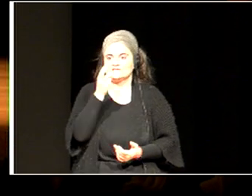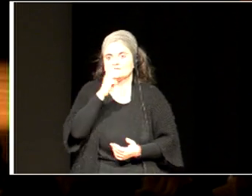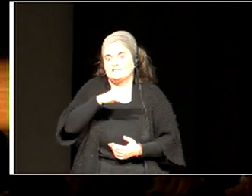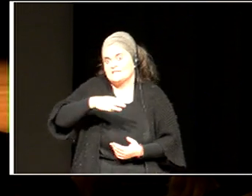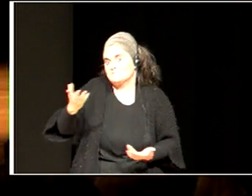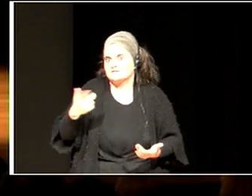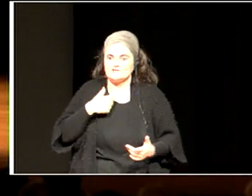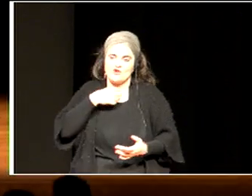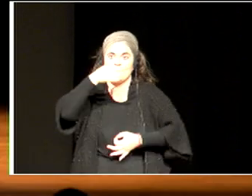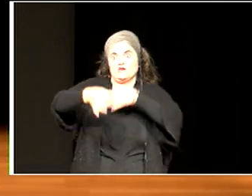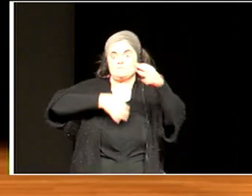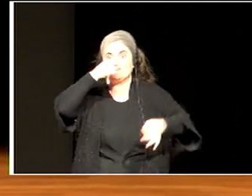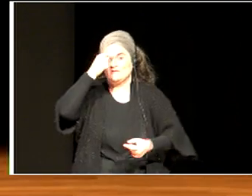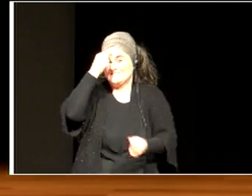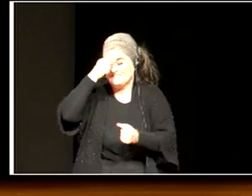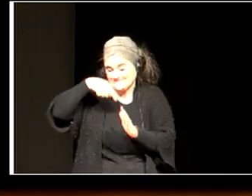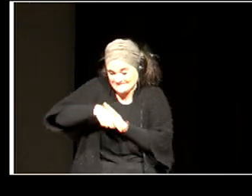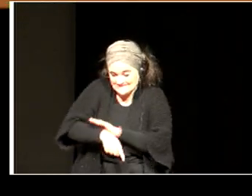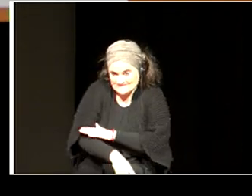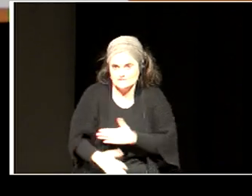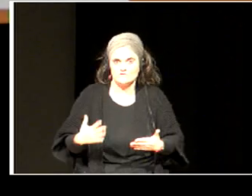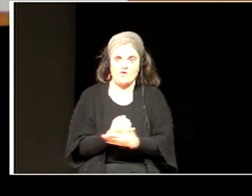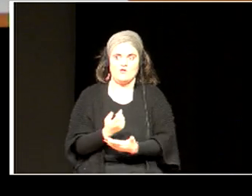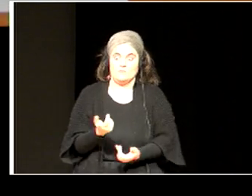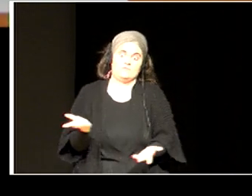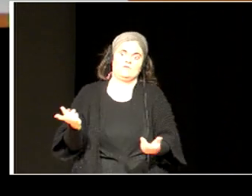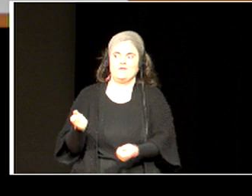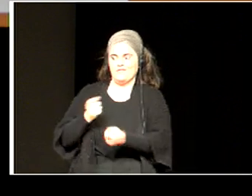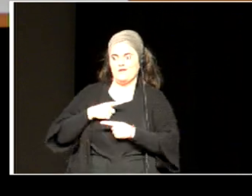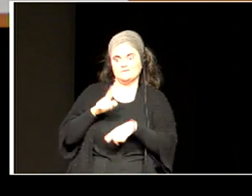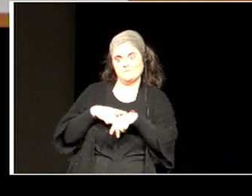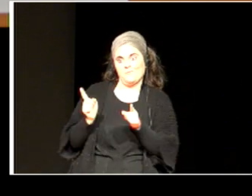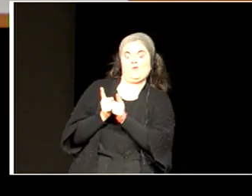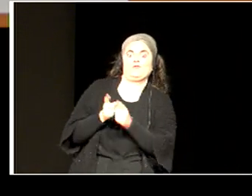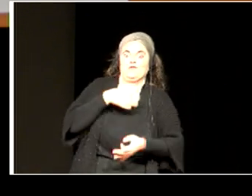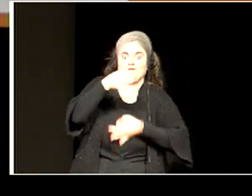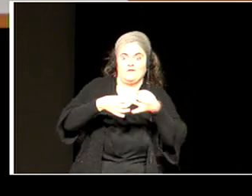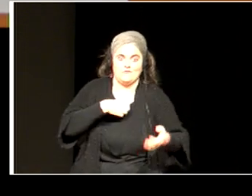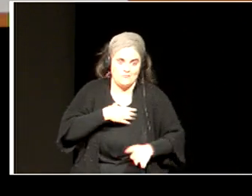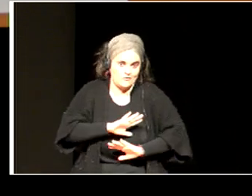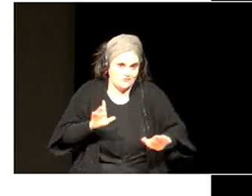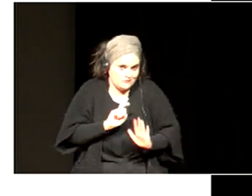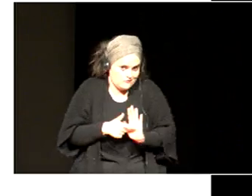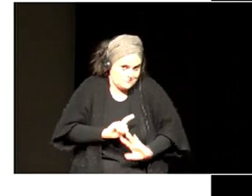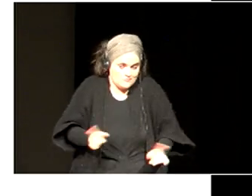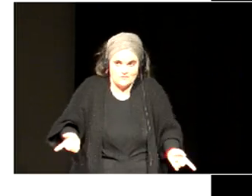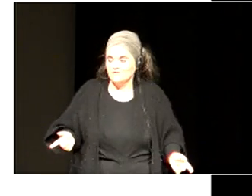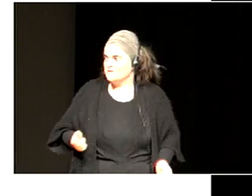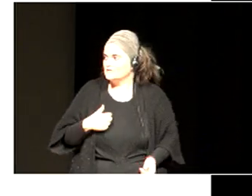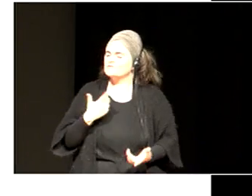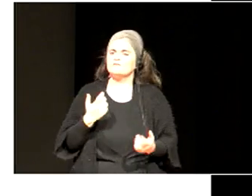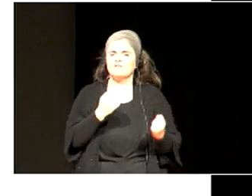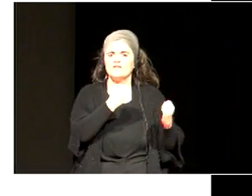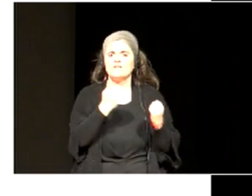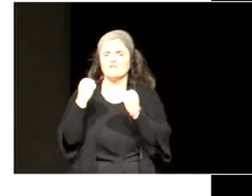explico todo vale pero claro me dais poco tiempo bueno bien que pilares son los que sustentan el segundo